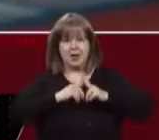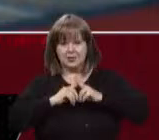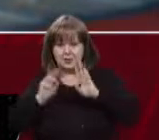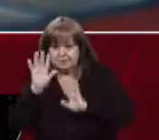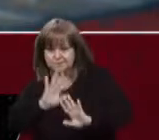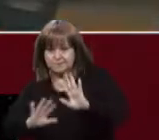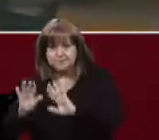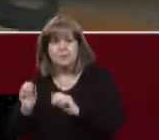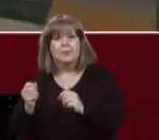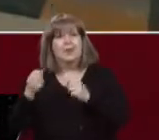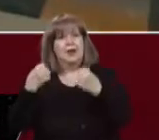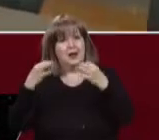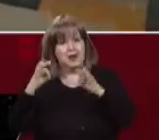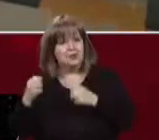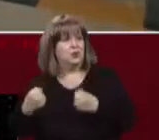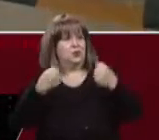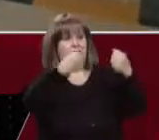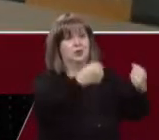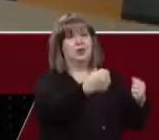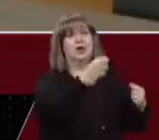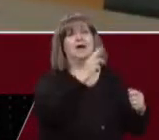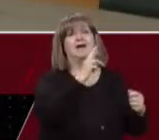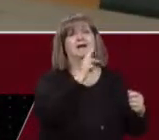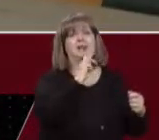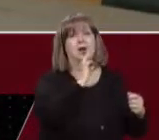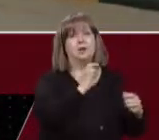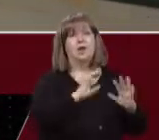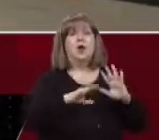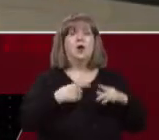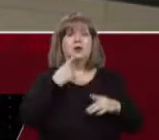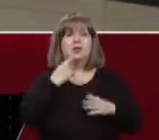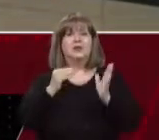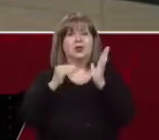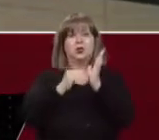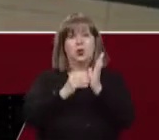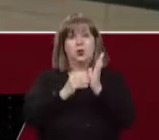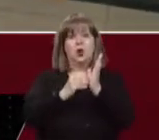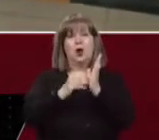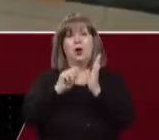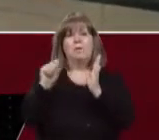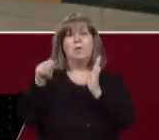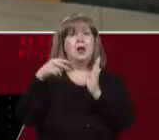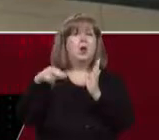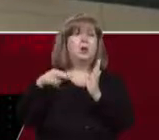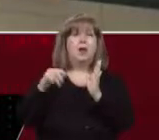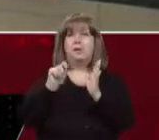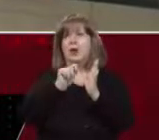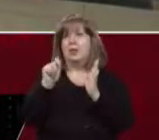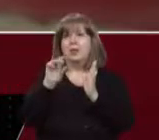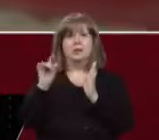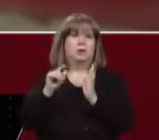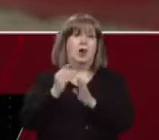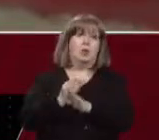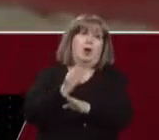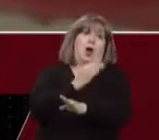estar. No se dejen estar, y hay personas que van a decir, bueno, yo tengo el turno para el mes de noviembre, diciembre, bueno, tuvieron tiempo más que suficiente para poner su vehículo en